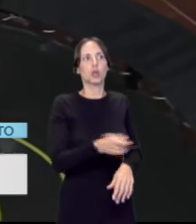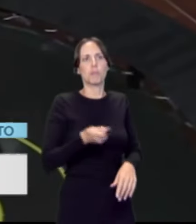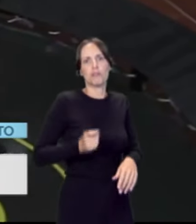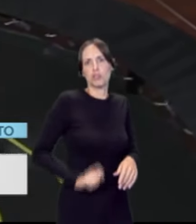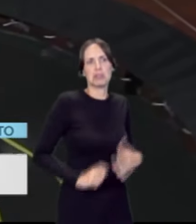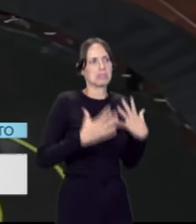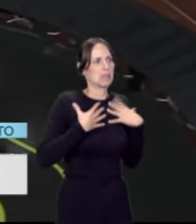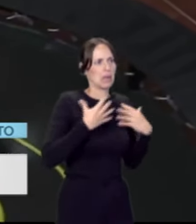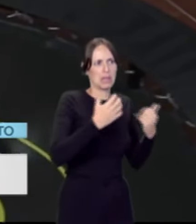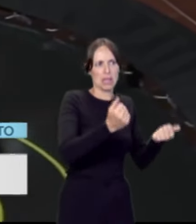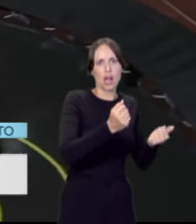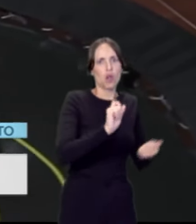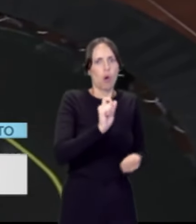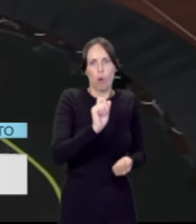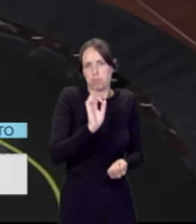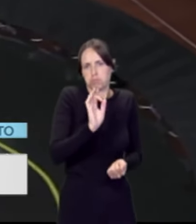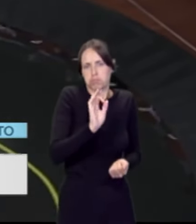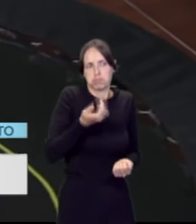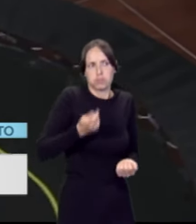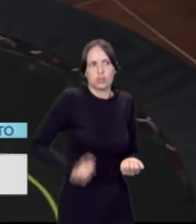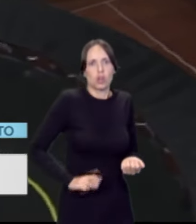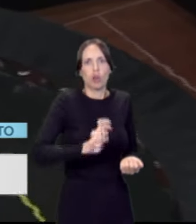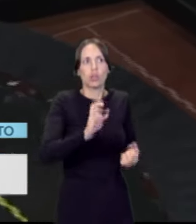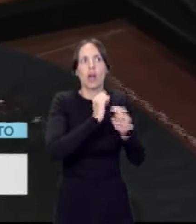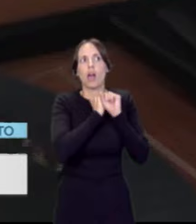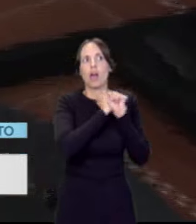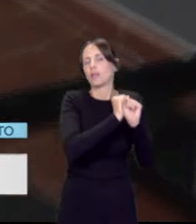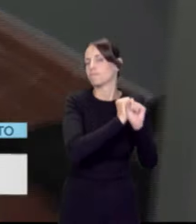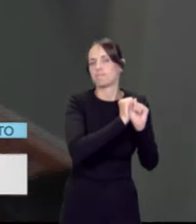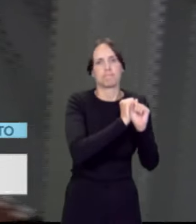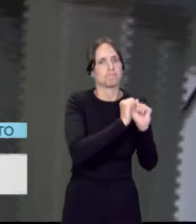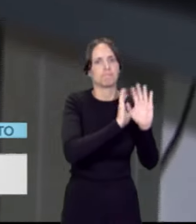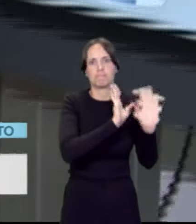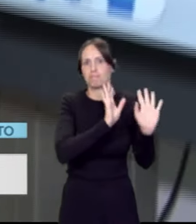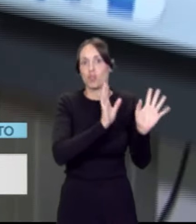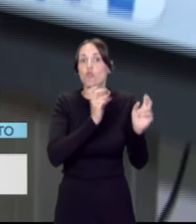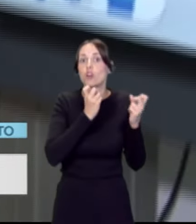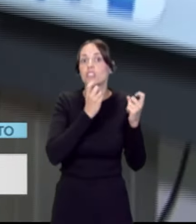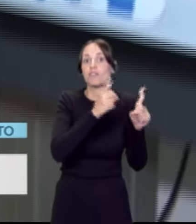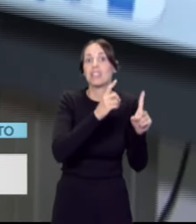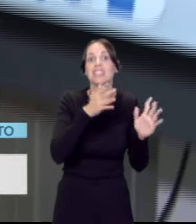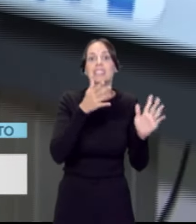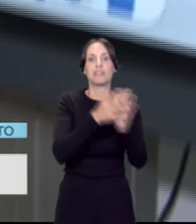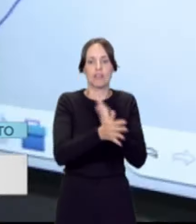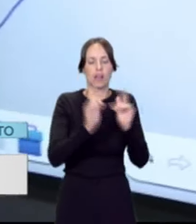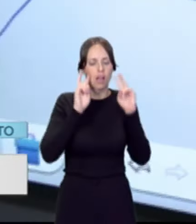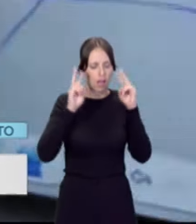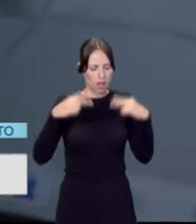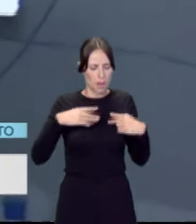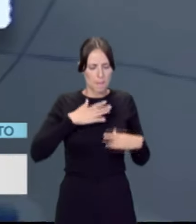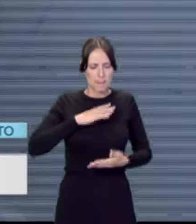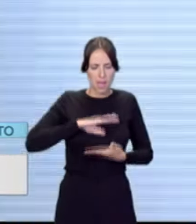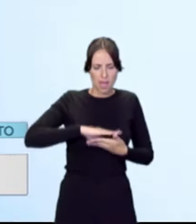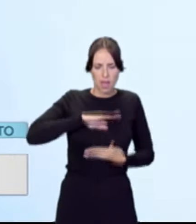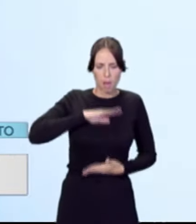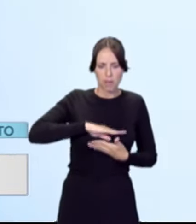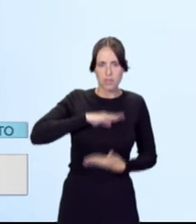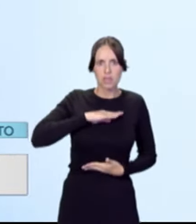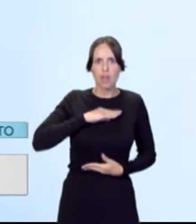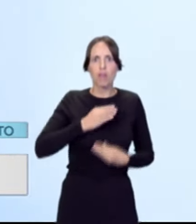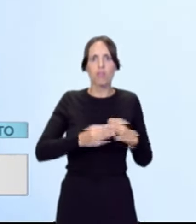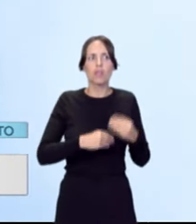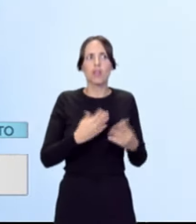o otro tipo de profesionales y que él pueda pues saber lo que él tiene la capacidad de hacer. Y voy